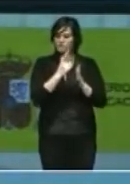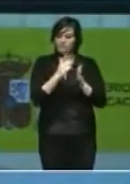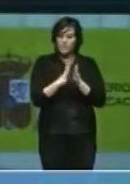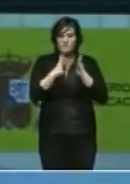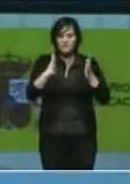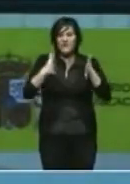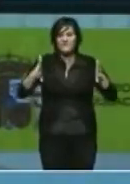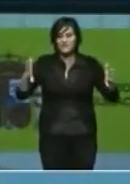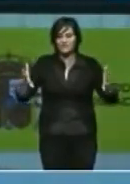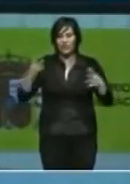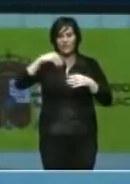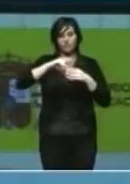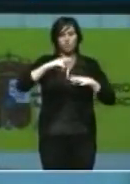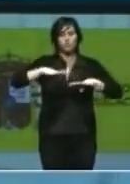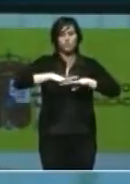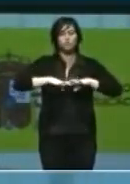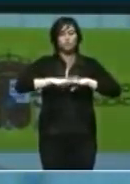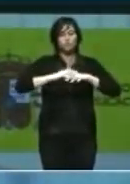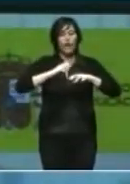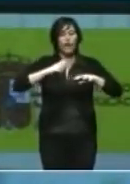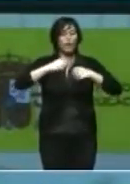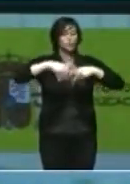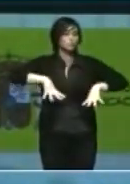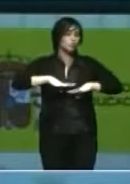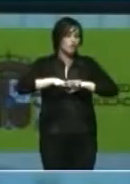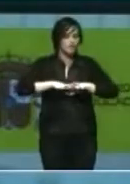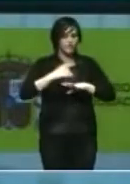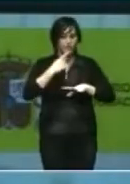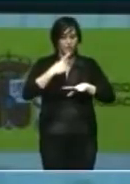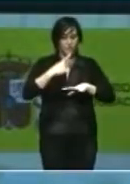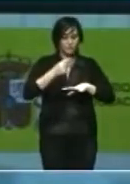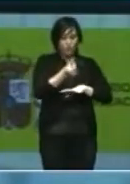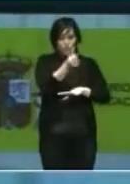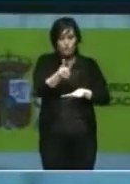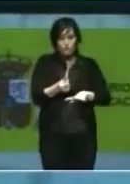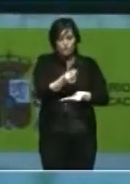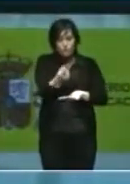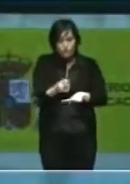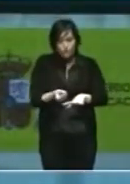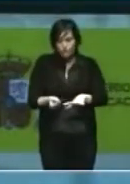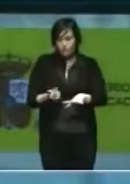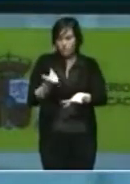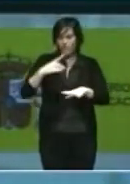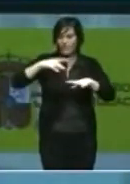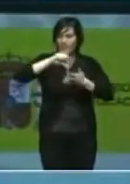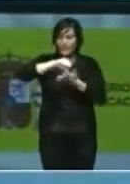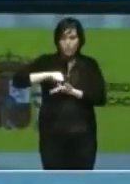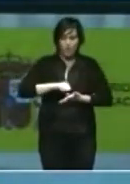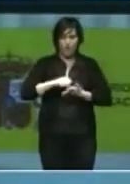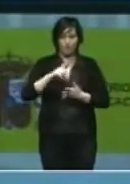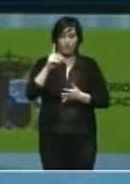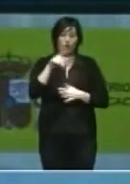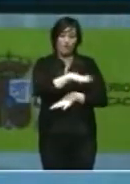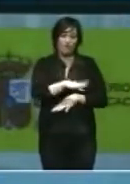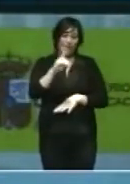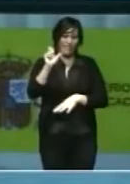de una arquitectura urbana, en la que sobre la trama de Dahlem ellos plantean esta trama, lo